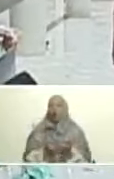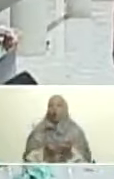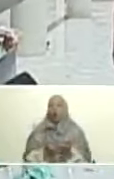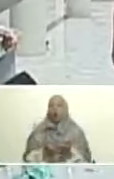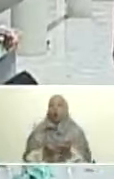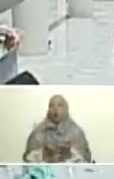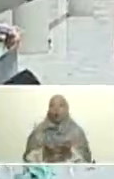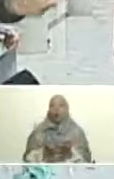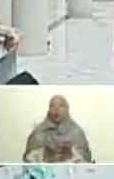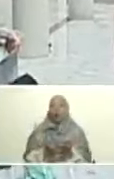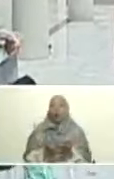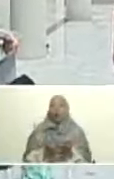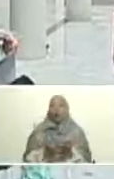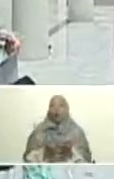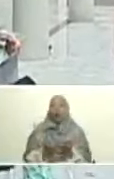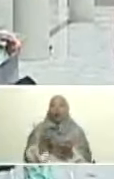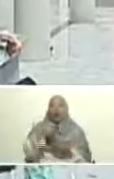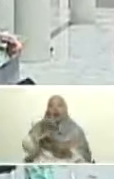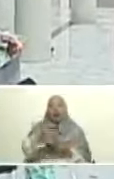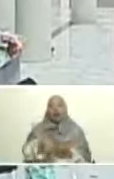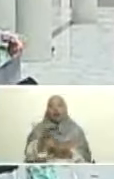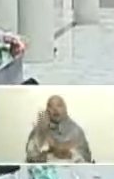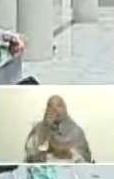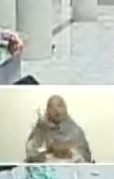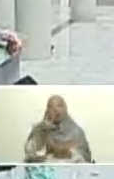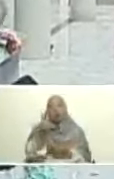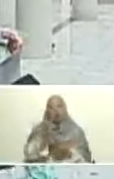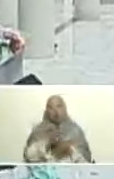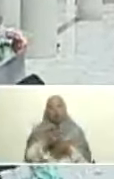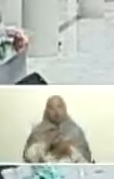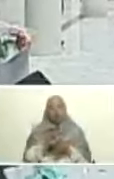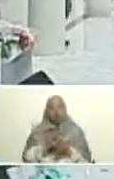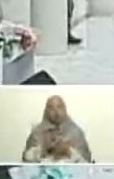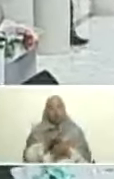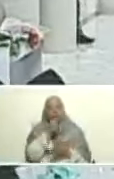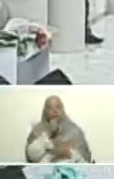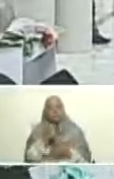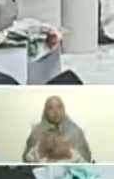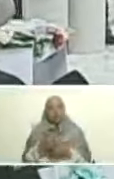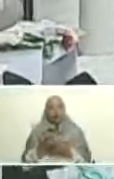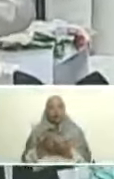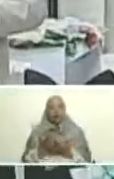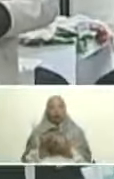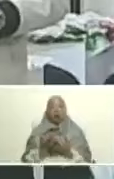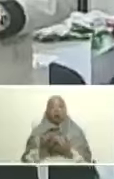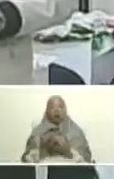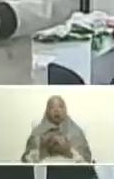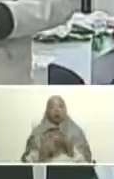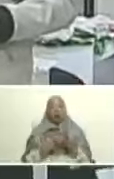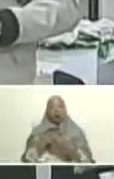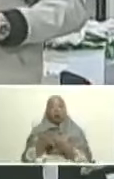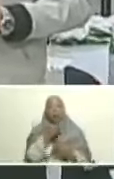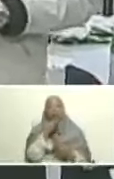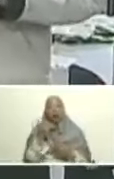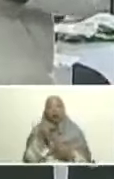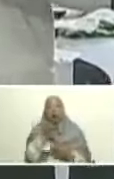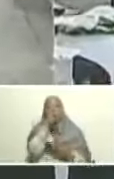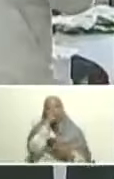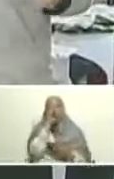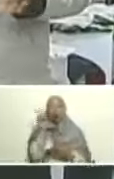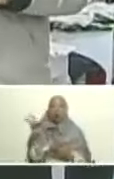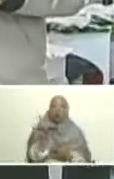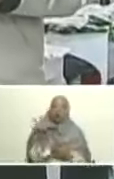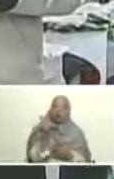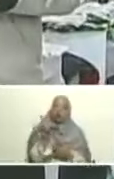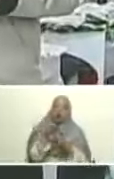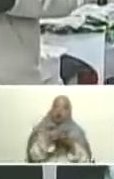de Venezuela es un banco del Estado que funciona muy bien. El mejor banco del país, el más